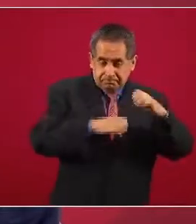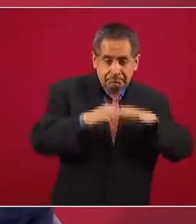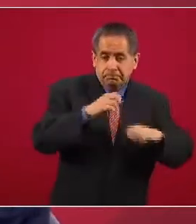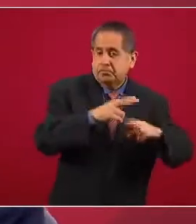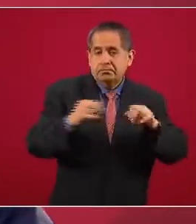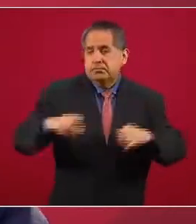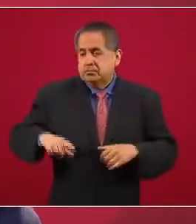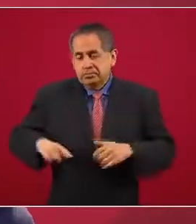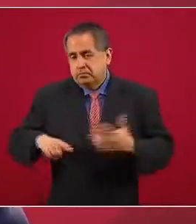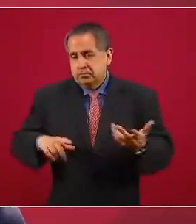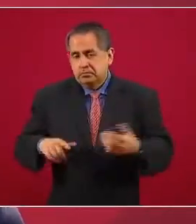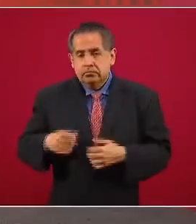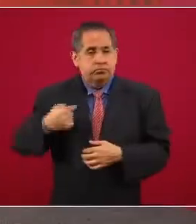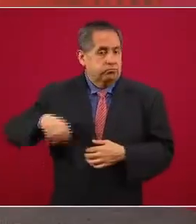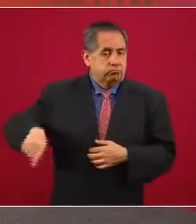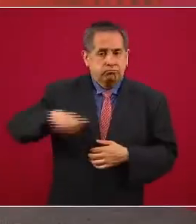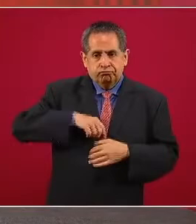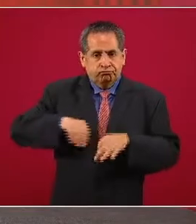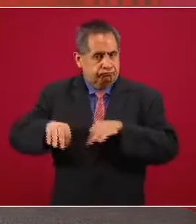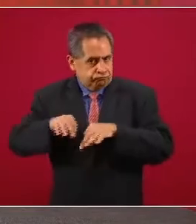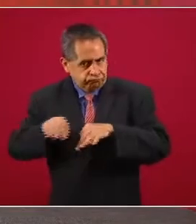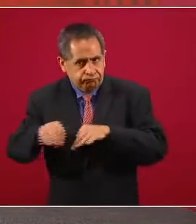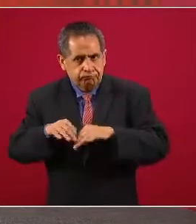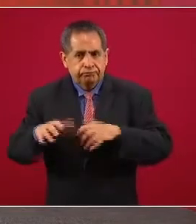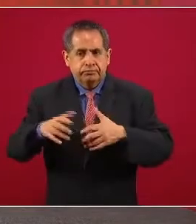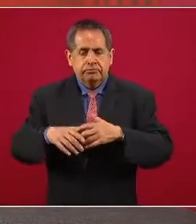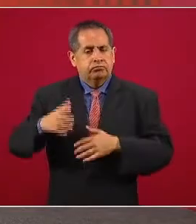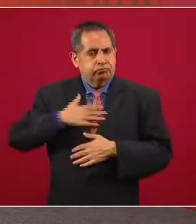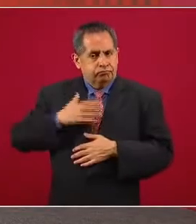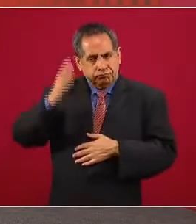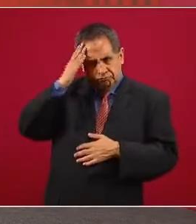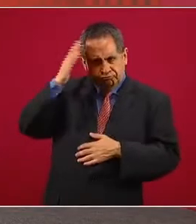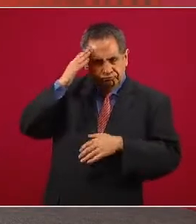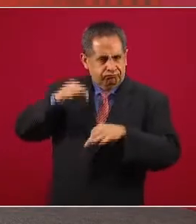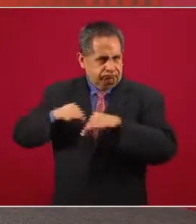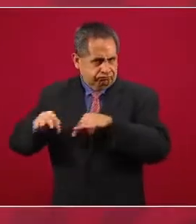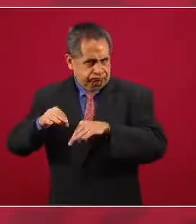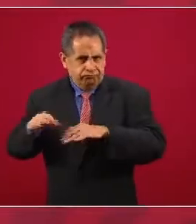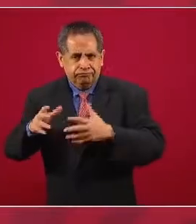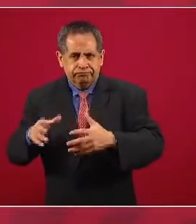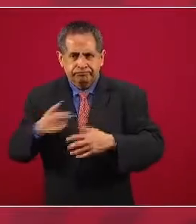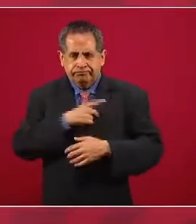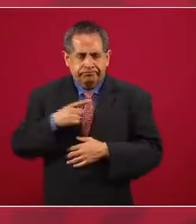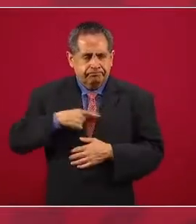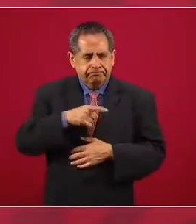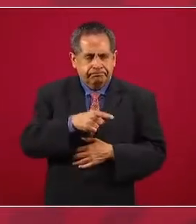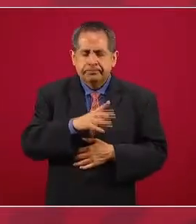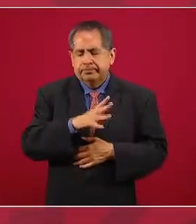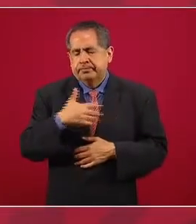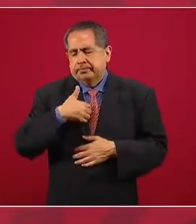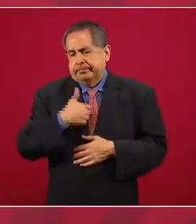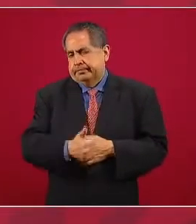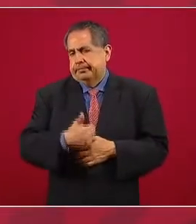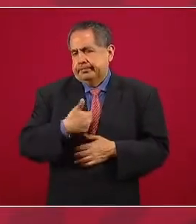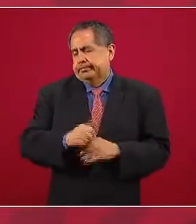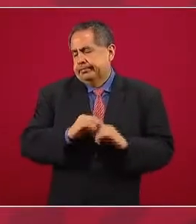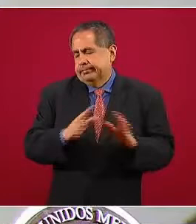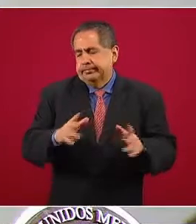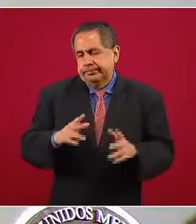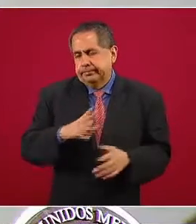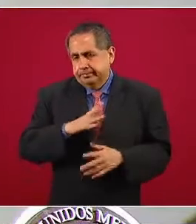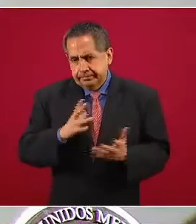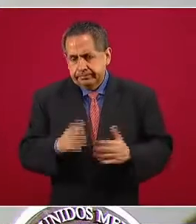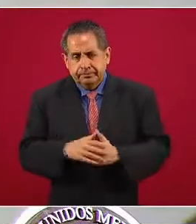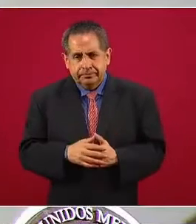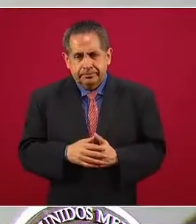Y nosotros, como trabajadores, como dirigentes de trabajadores, tenemos que estar conscientes de eso.